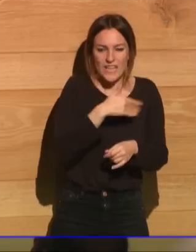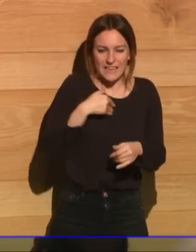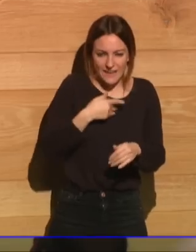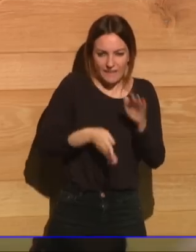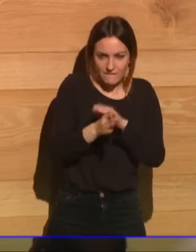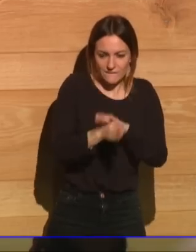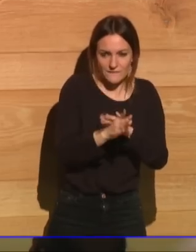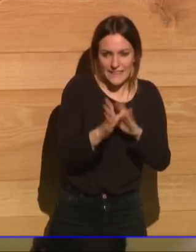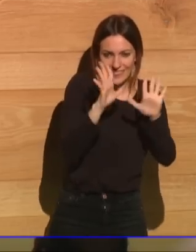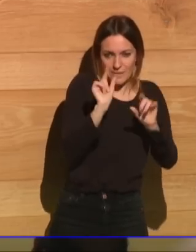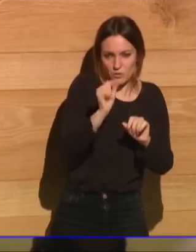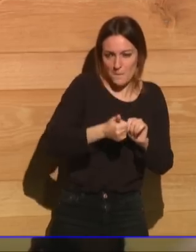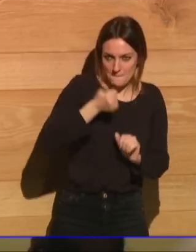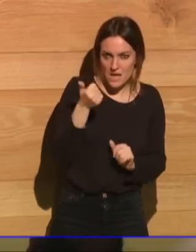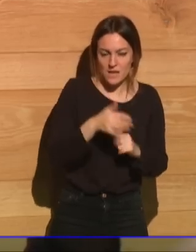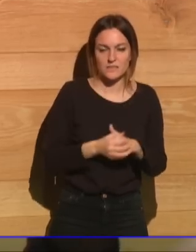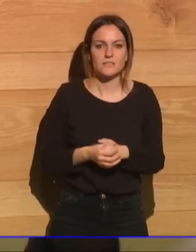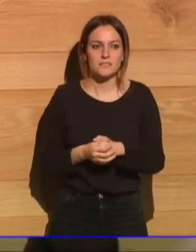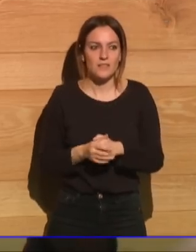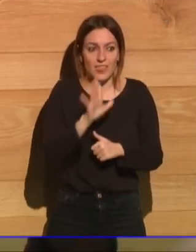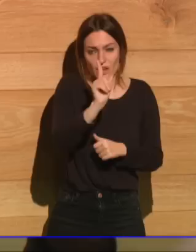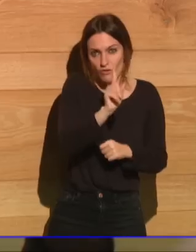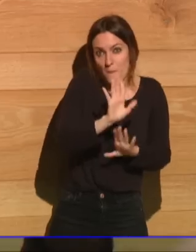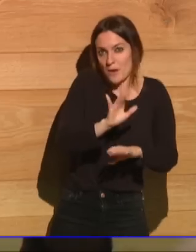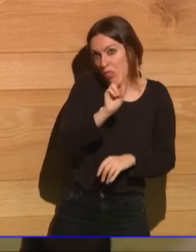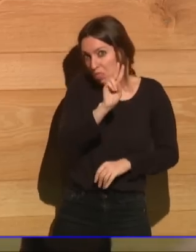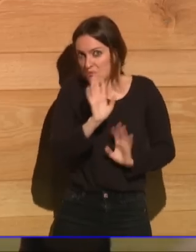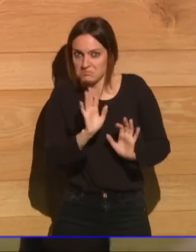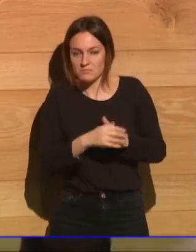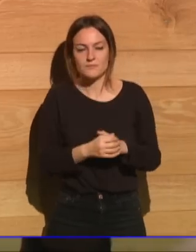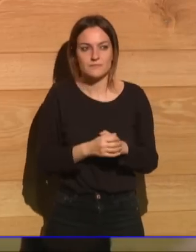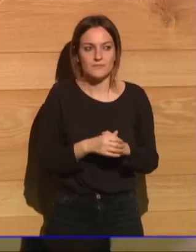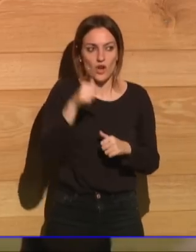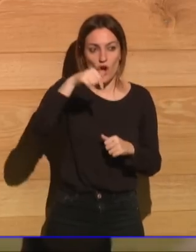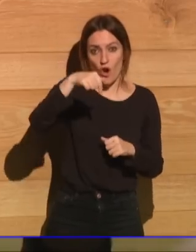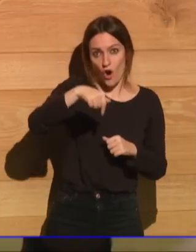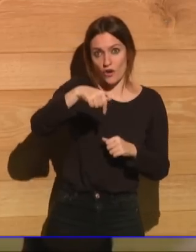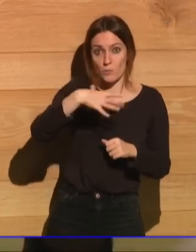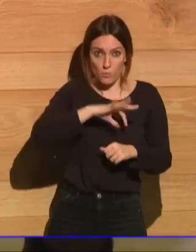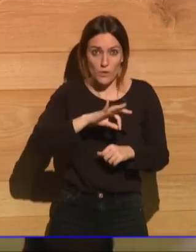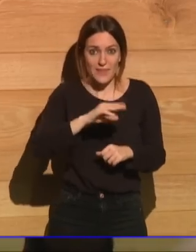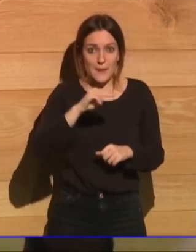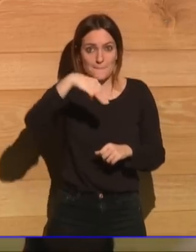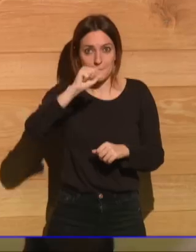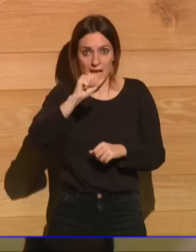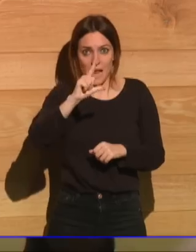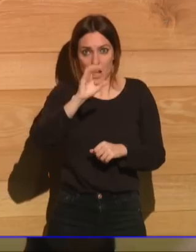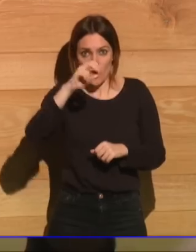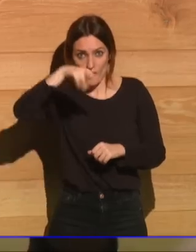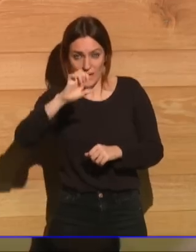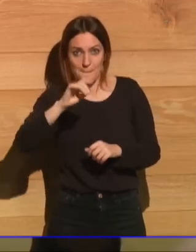recrearte 10 Yo minutos quiero decir más? una cosa. 5 no, pero ¿Se podría hacer 2. hoy Baxi Malone y otros chicos de Al